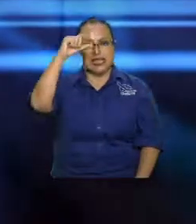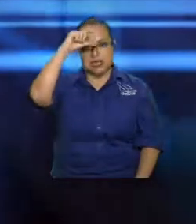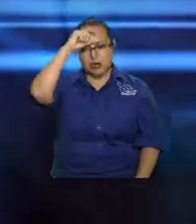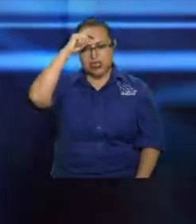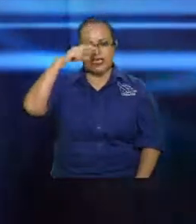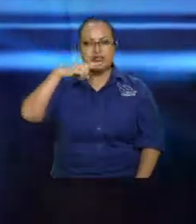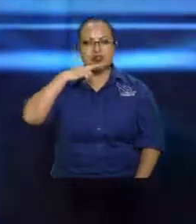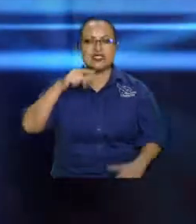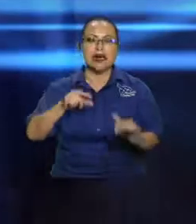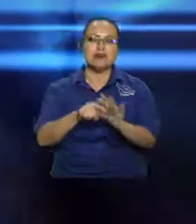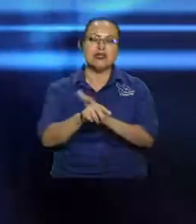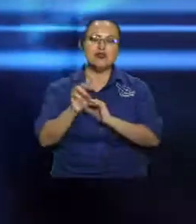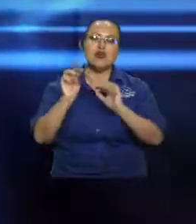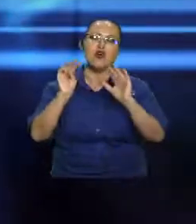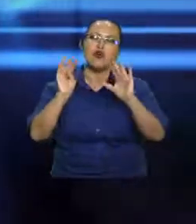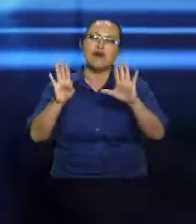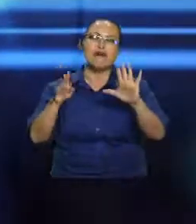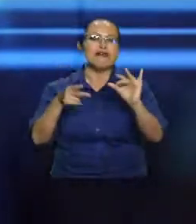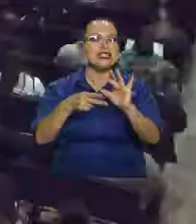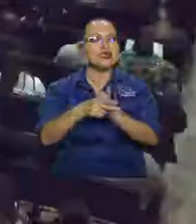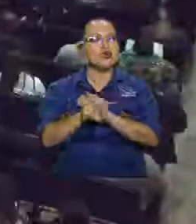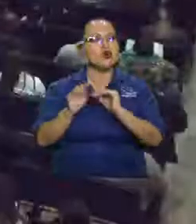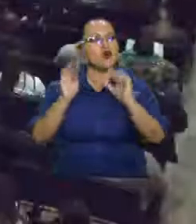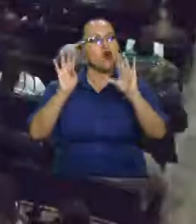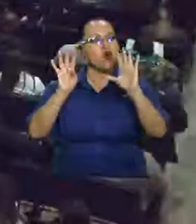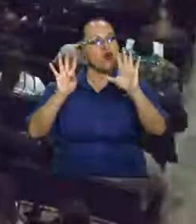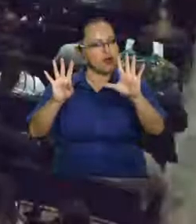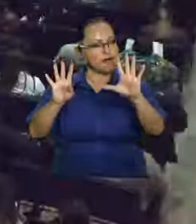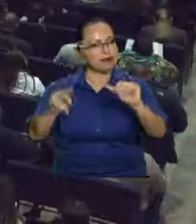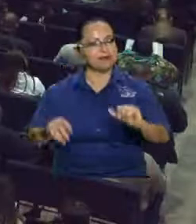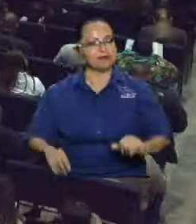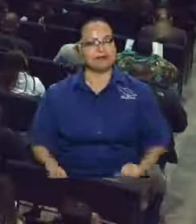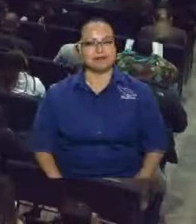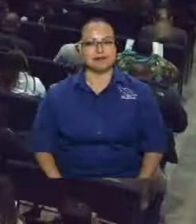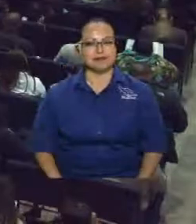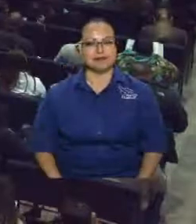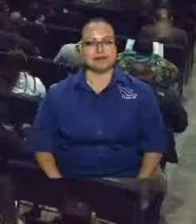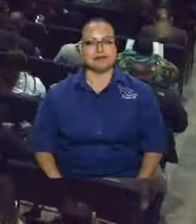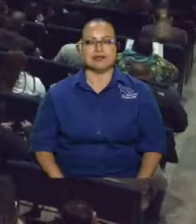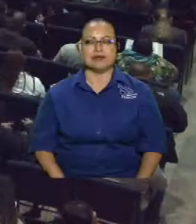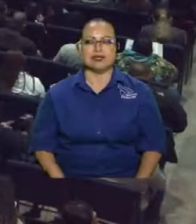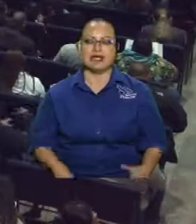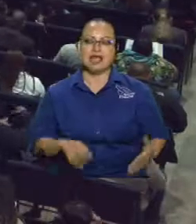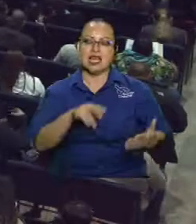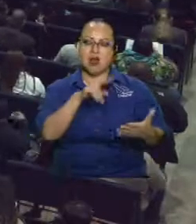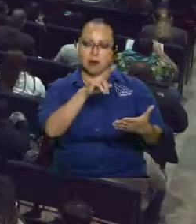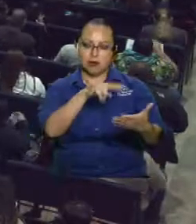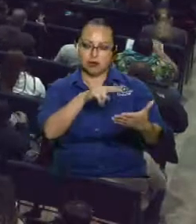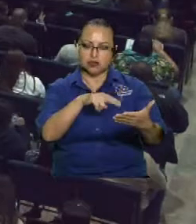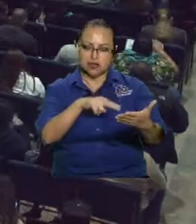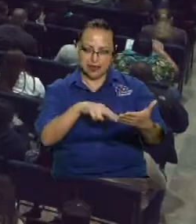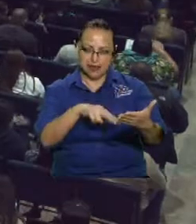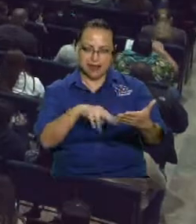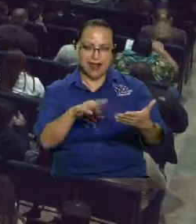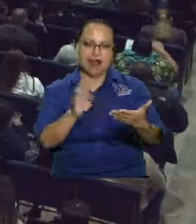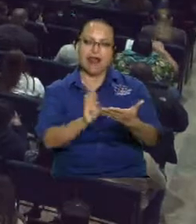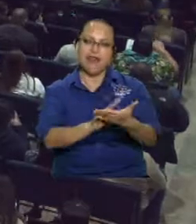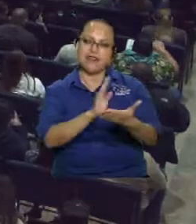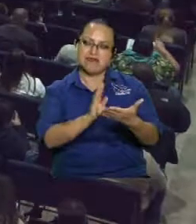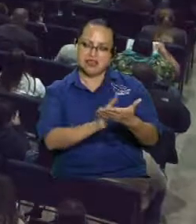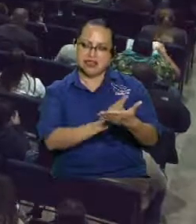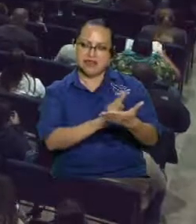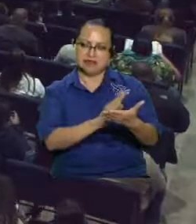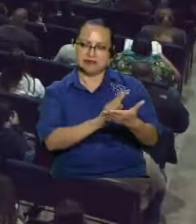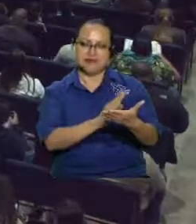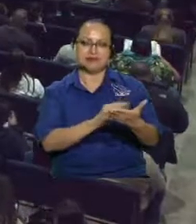2 Corintios capítulo 9, versículo 9. Las diferentes versiones lo dicen de diferentes maneras. Yo quiero leérselo en la